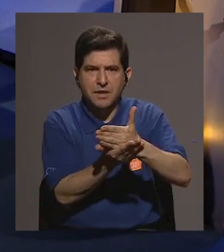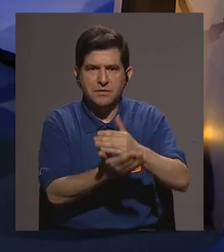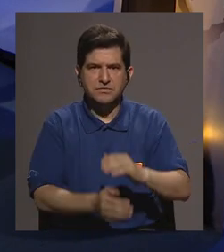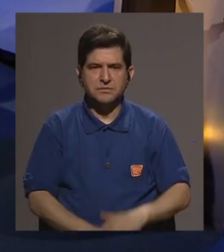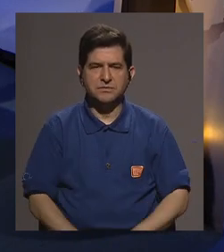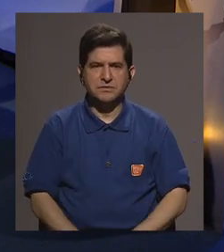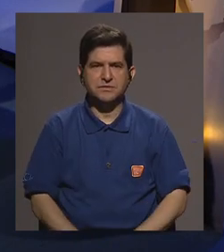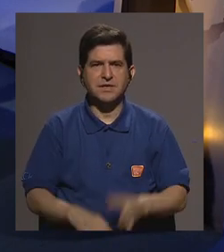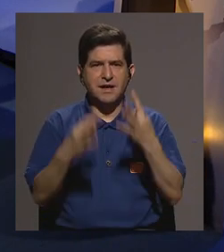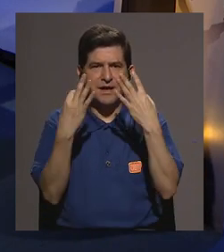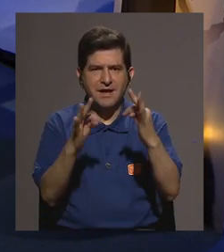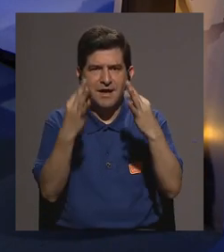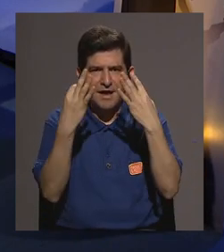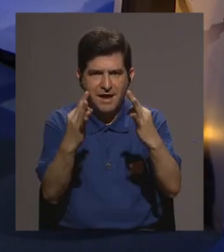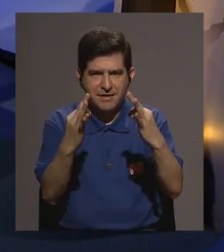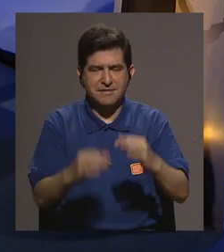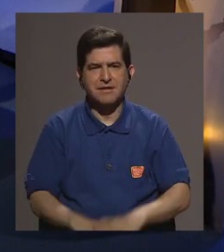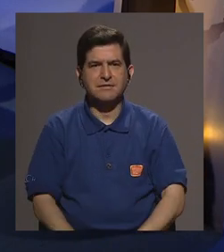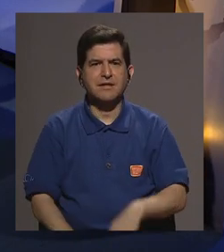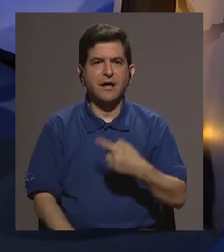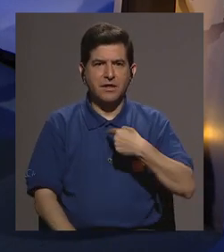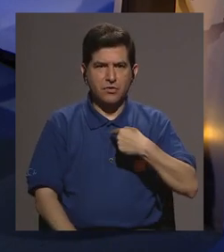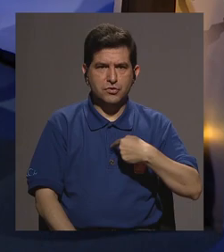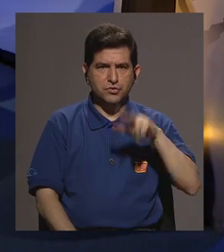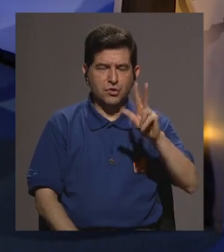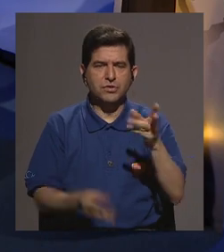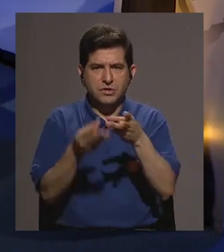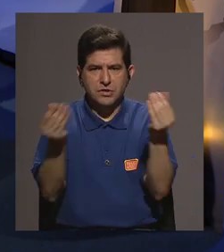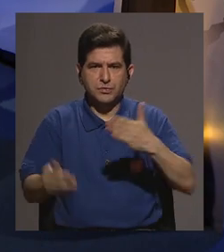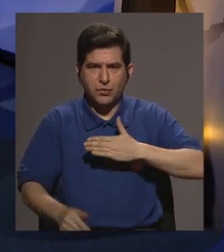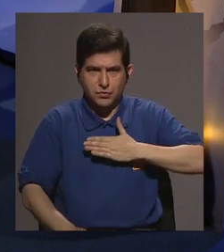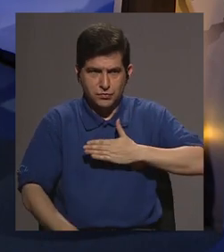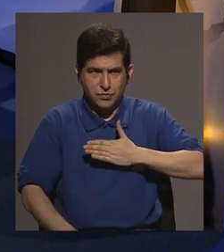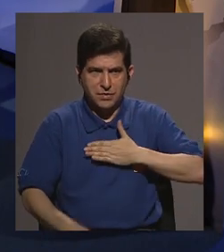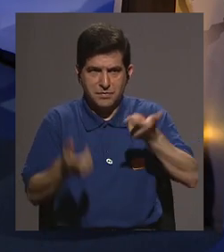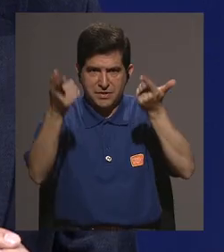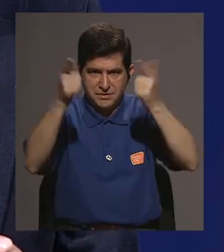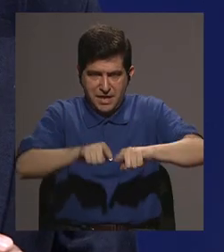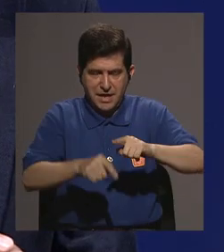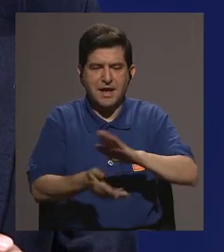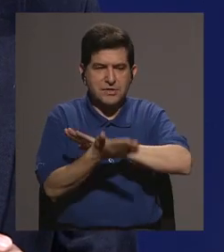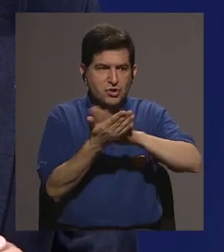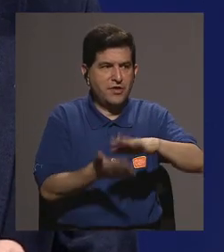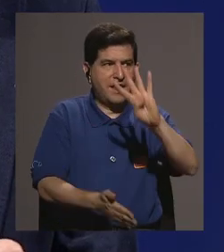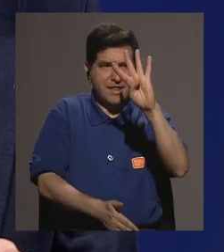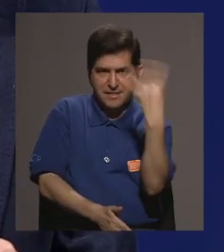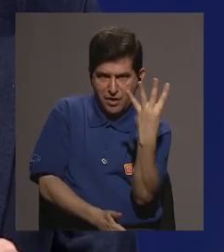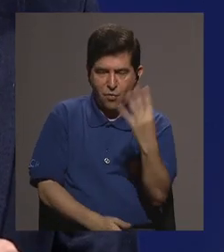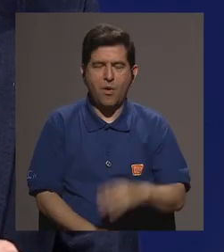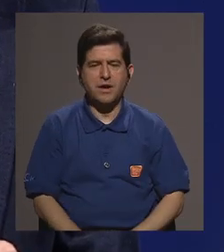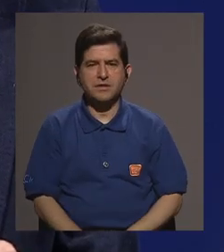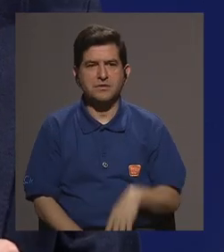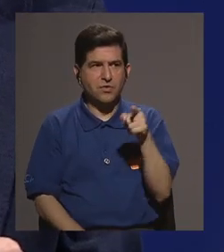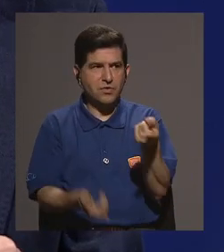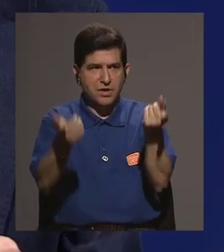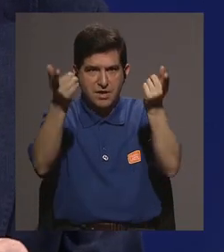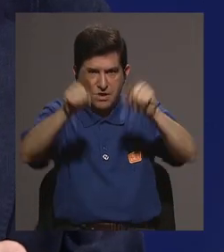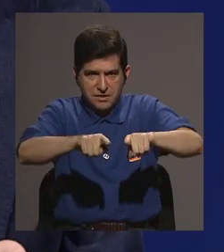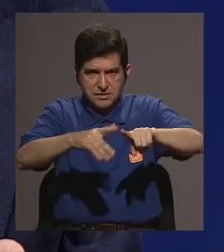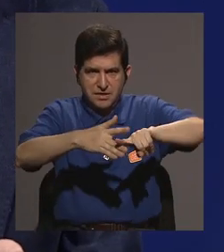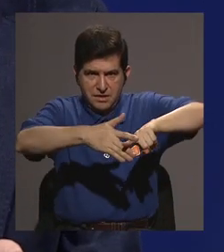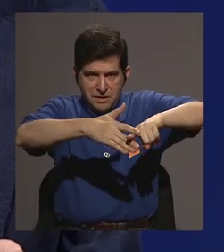no nunca siempre he tratado de estrenar digámoslo así tres producciones ni mías en este caso unida sería la cuarta se han